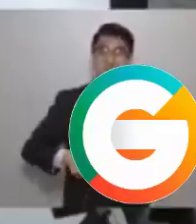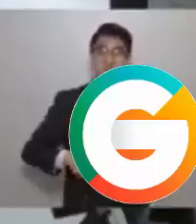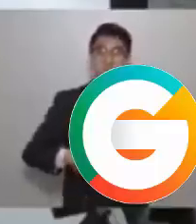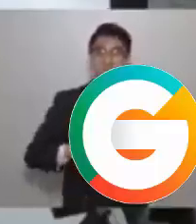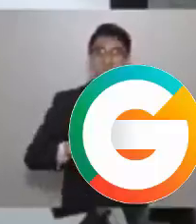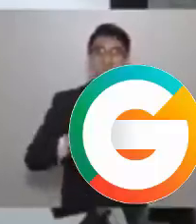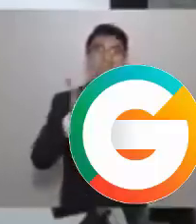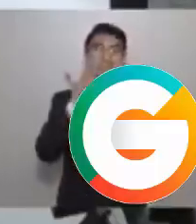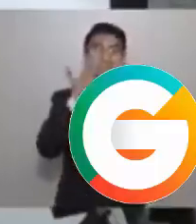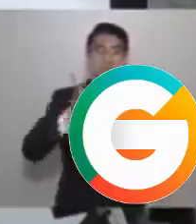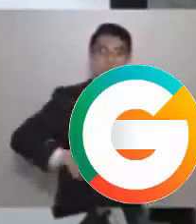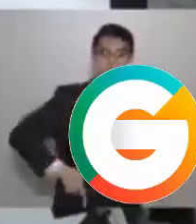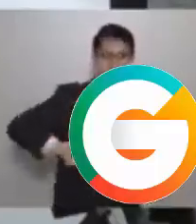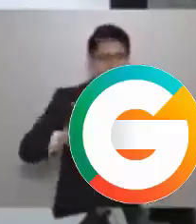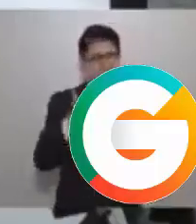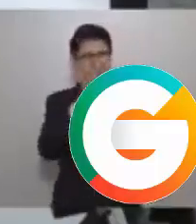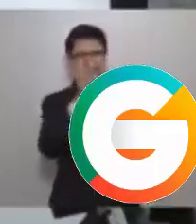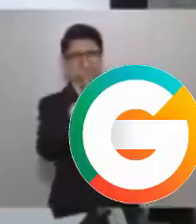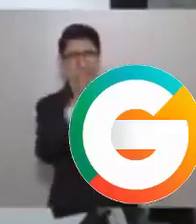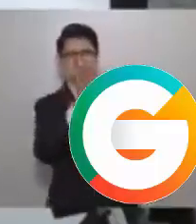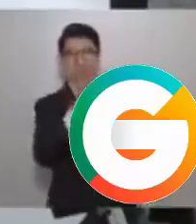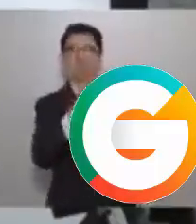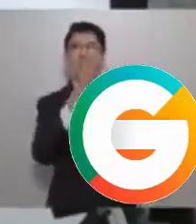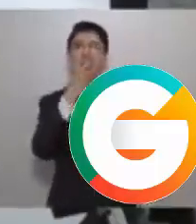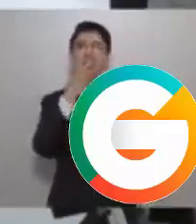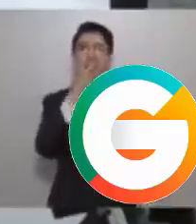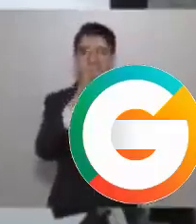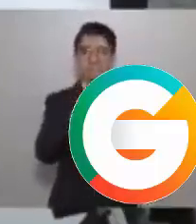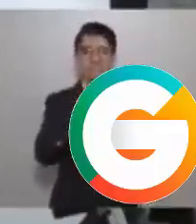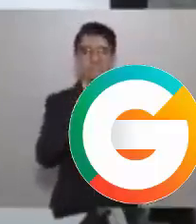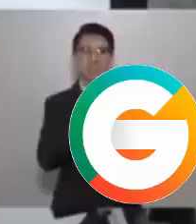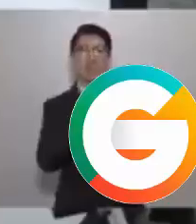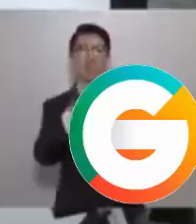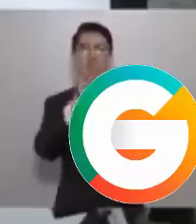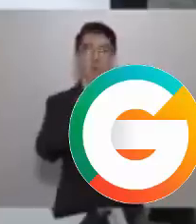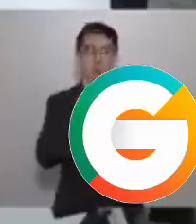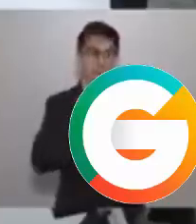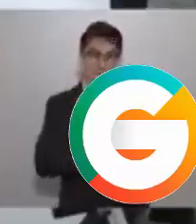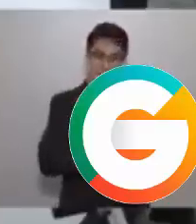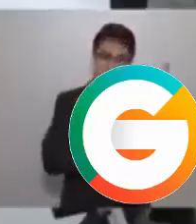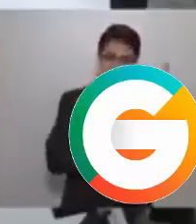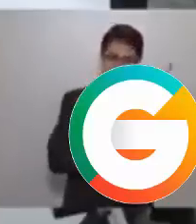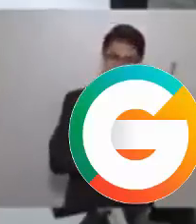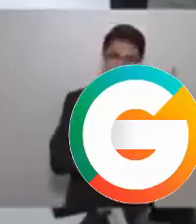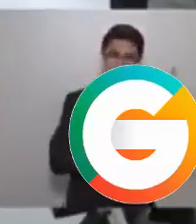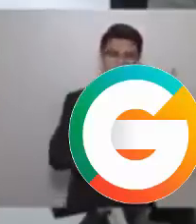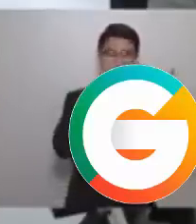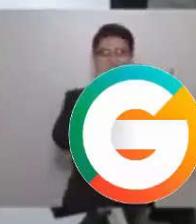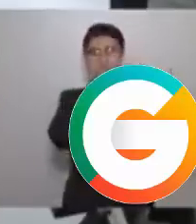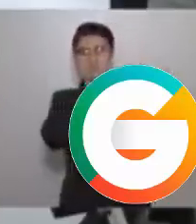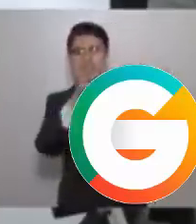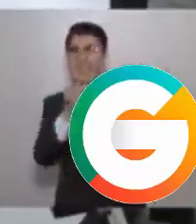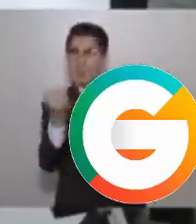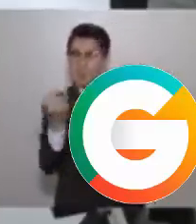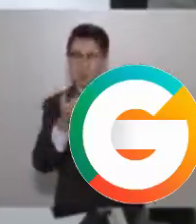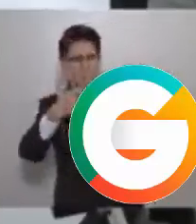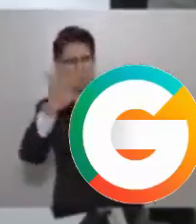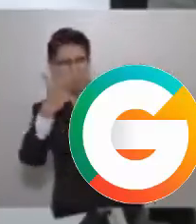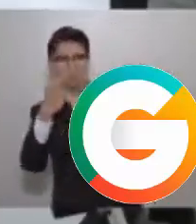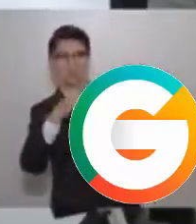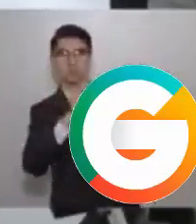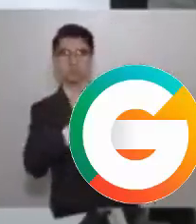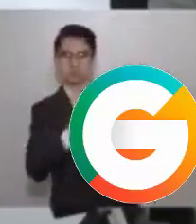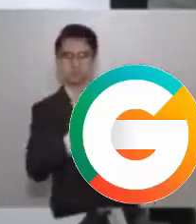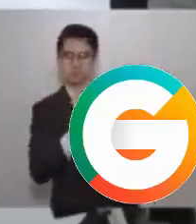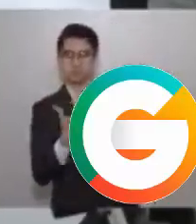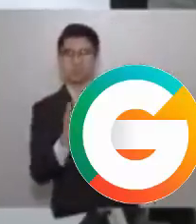establecer que hubo detonaciones también en contra de quienes en un primer momento, de acuerdo a este evento, agredieron.